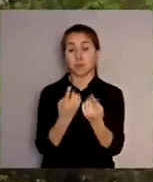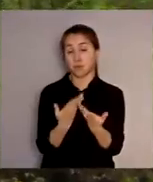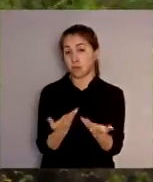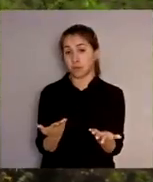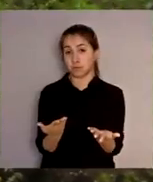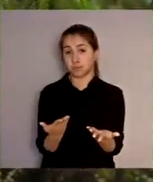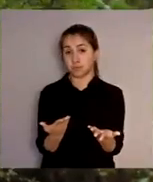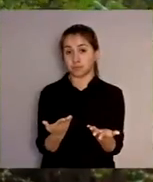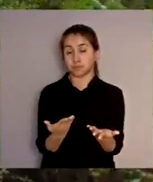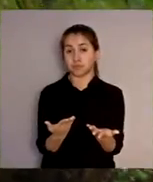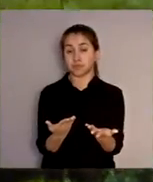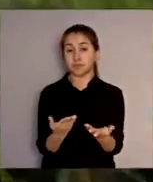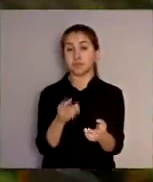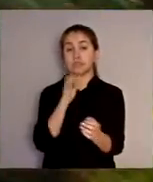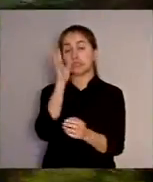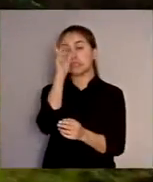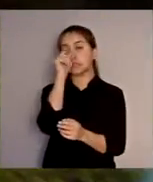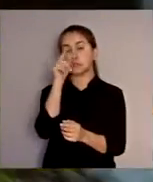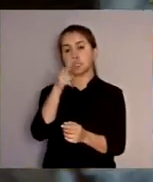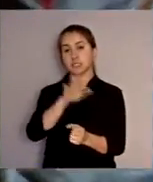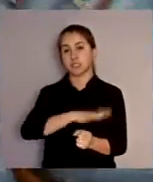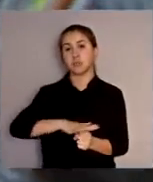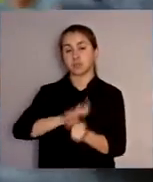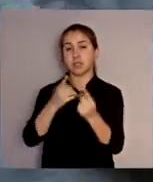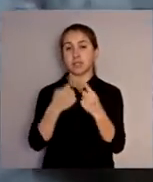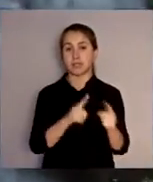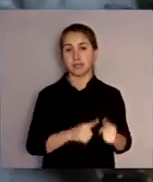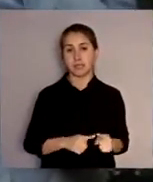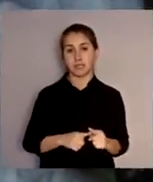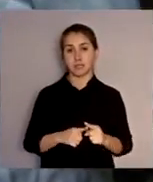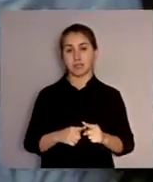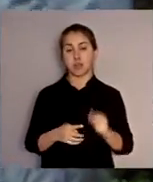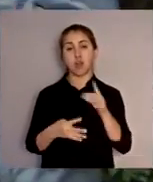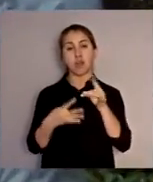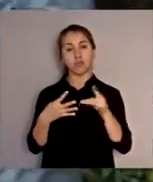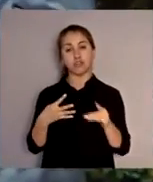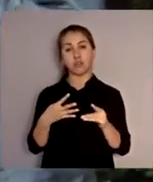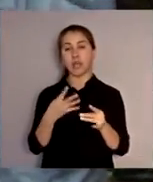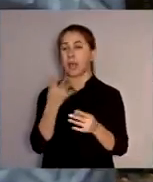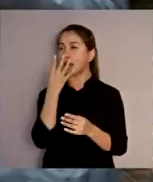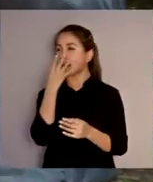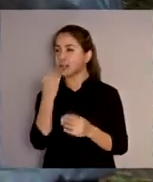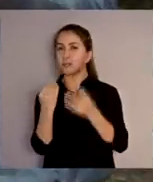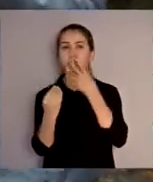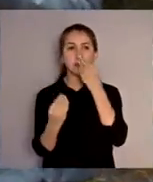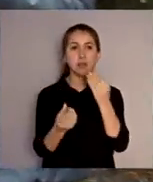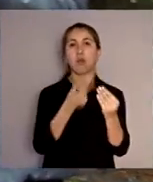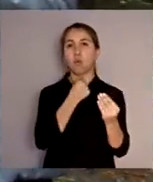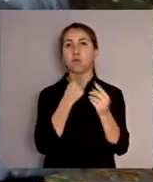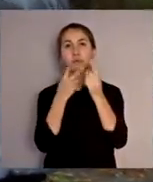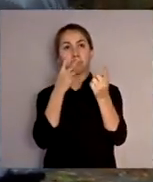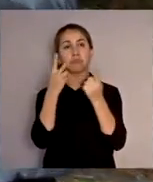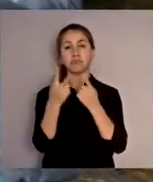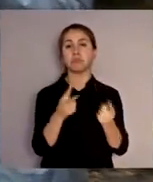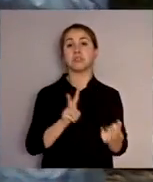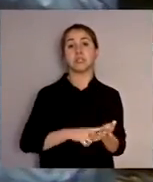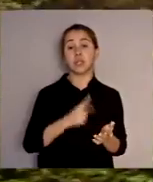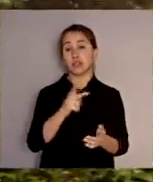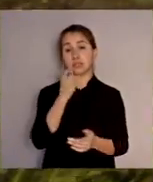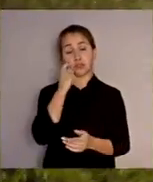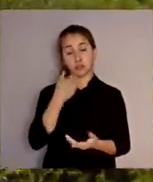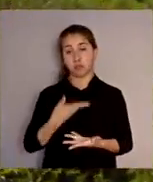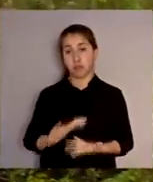uno se enamora de las situaciones distintas, de las situaciones atractivas, en fin, es una realidad del ser